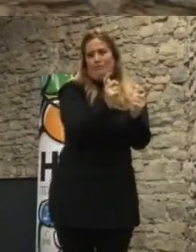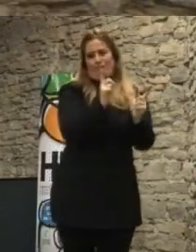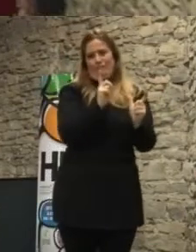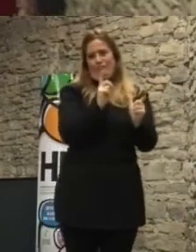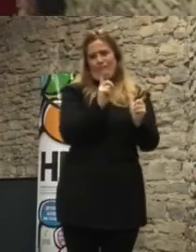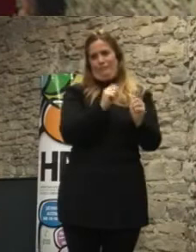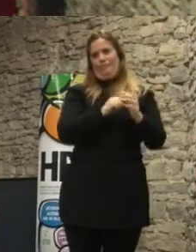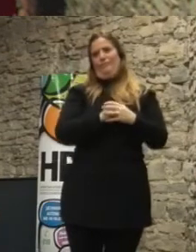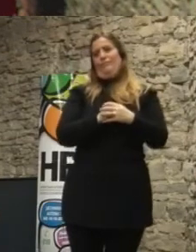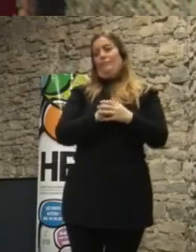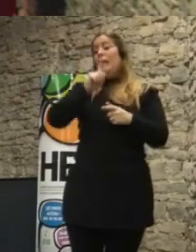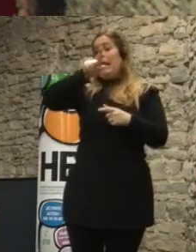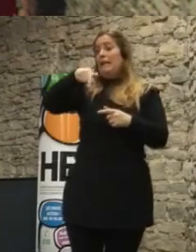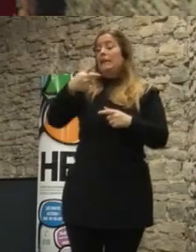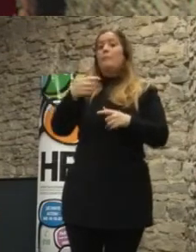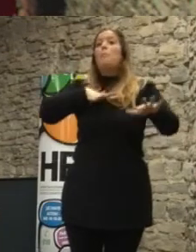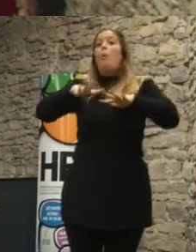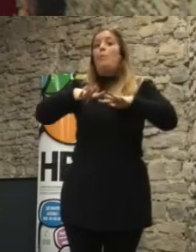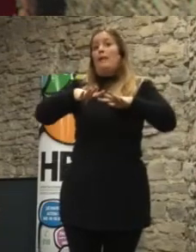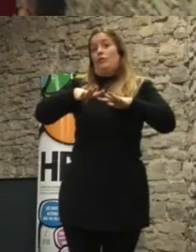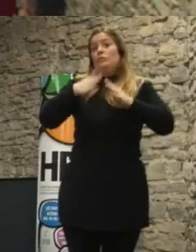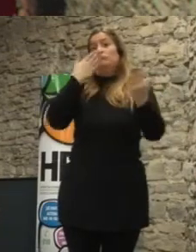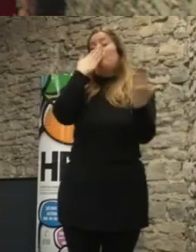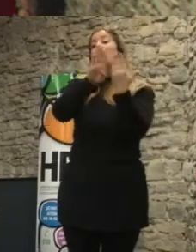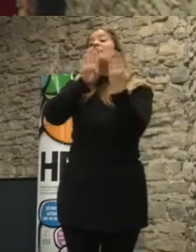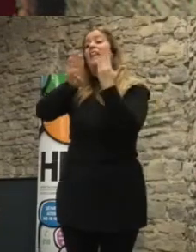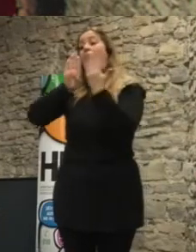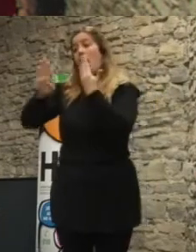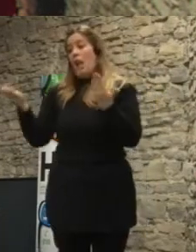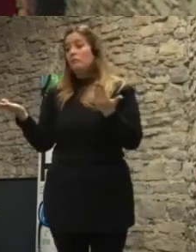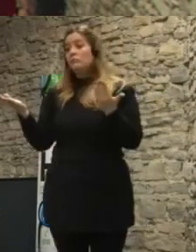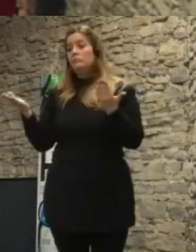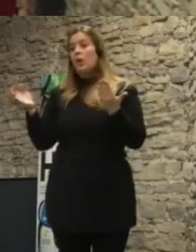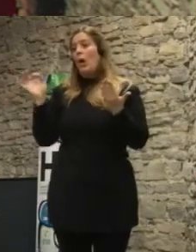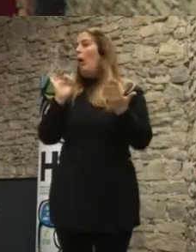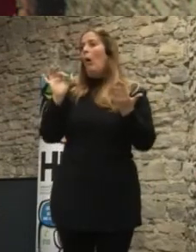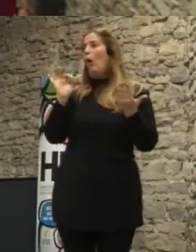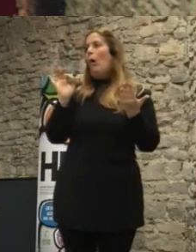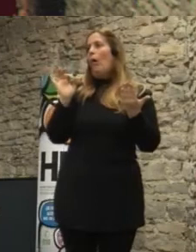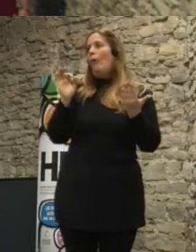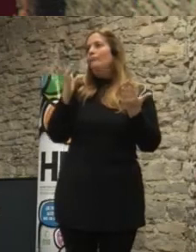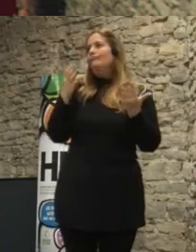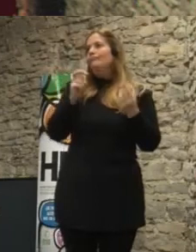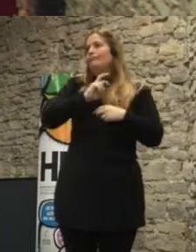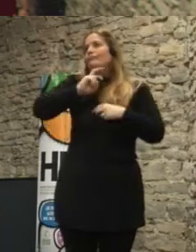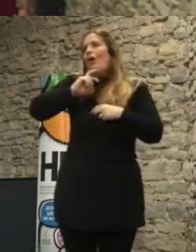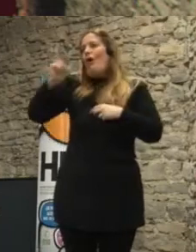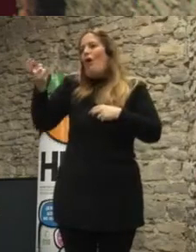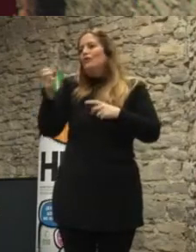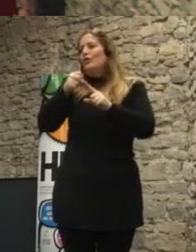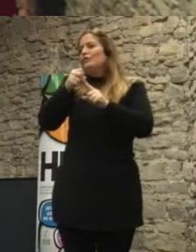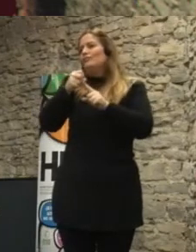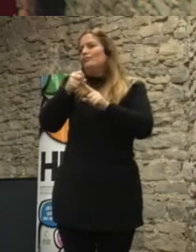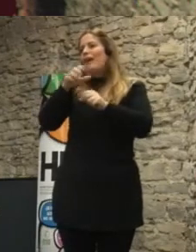Y podría pasar con el movimiento vecinal, y podría pasar con otros muchos focos asociativos en los